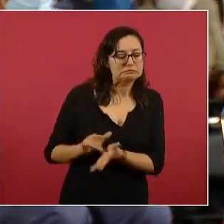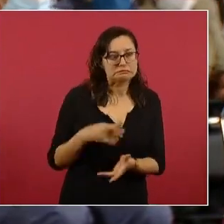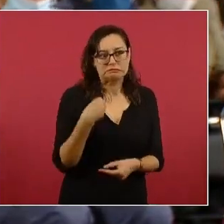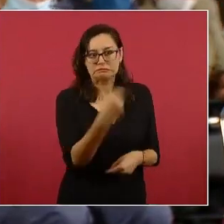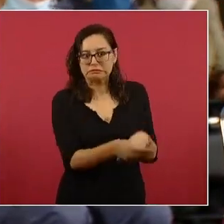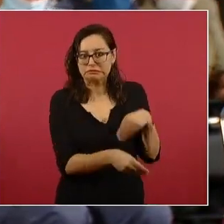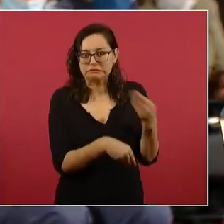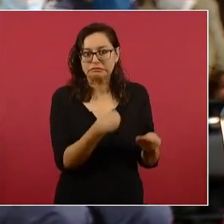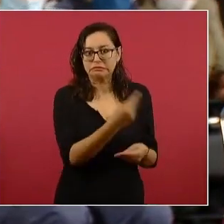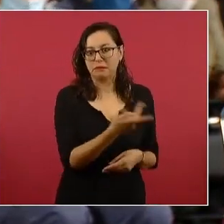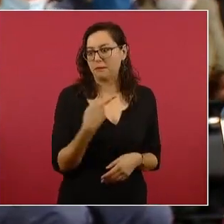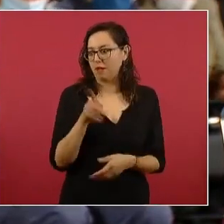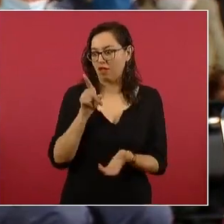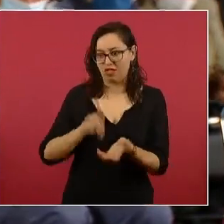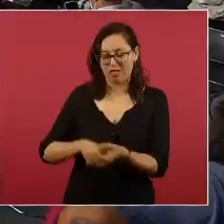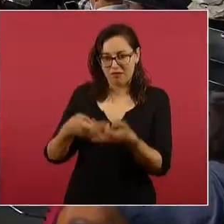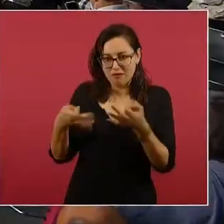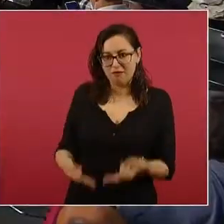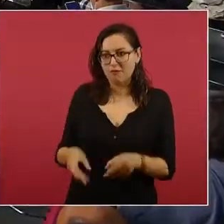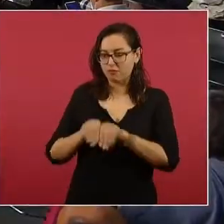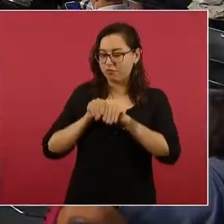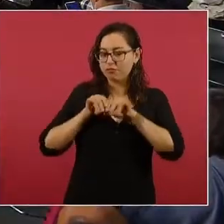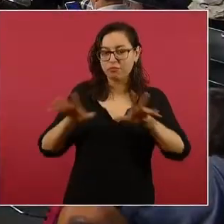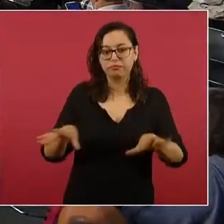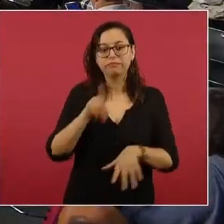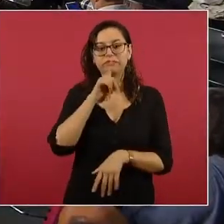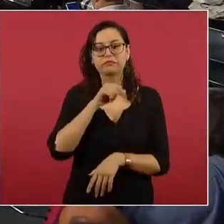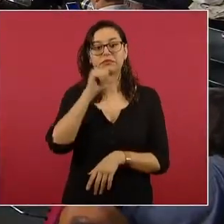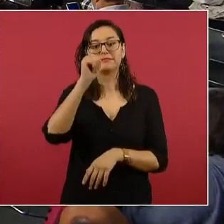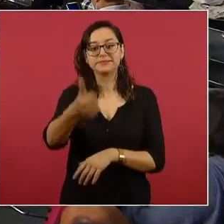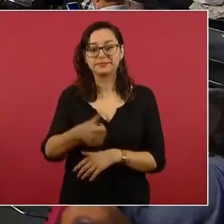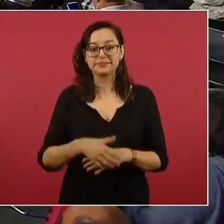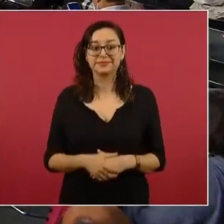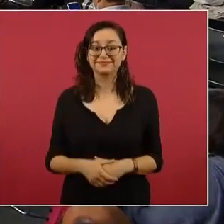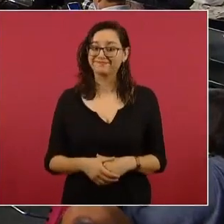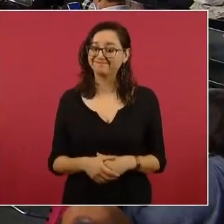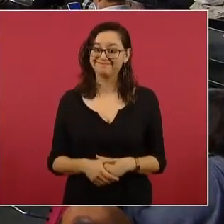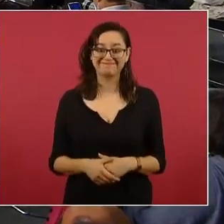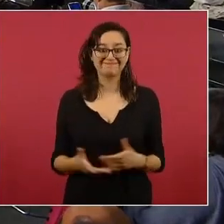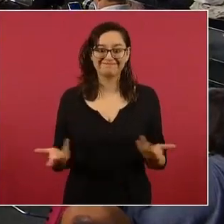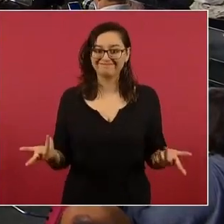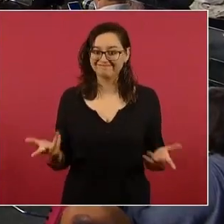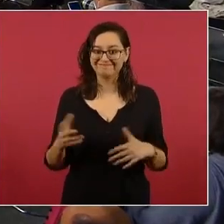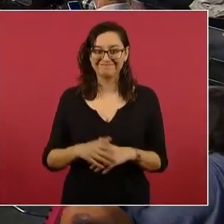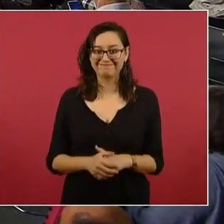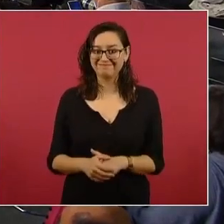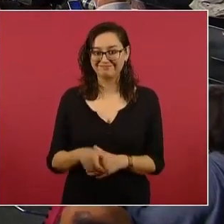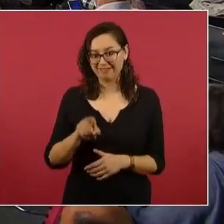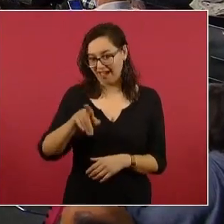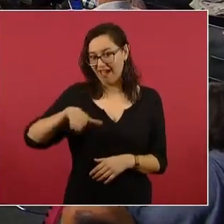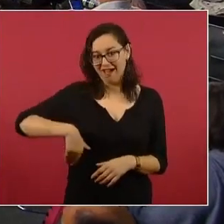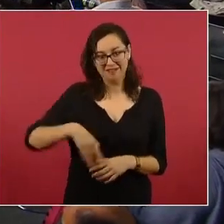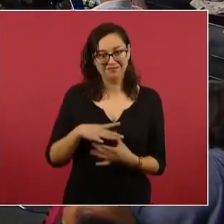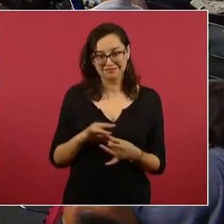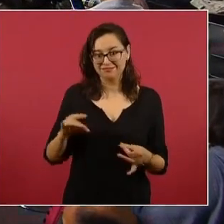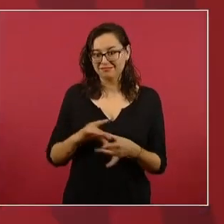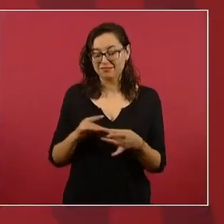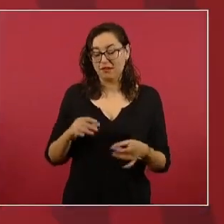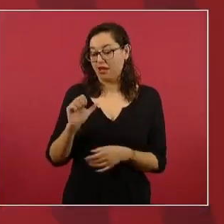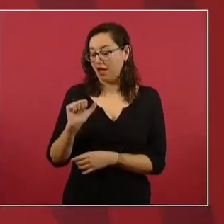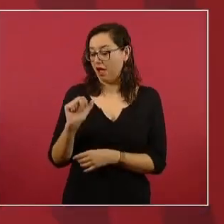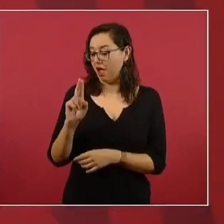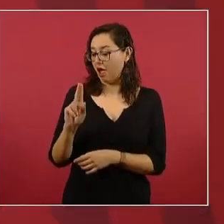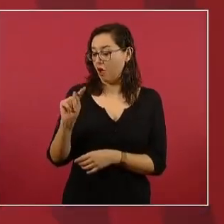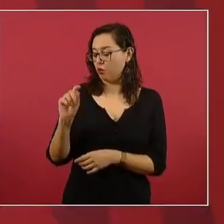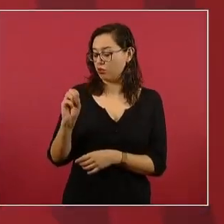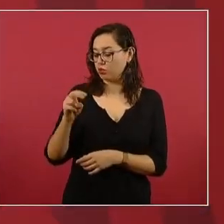mismas características. Bueno, lo tiene que ver la UNAM, hay que respetar la autonomía de